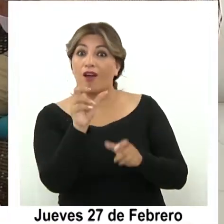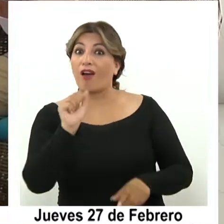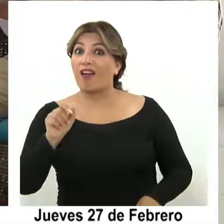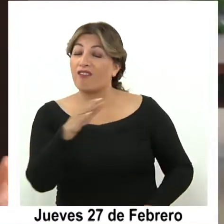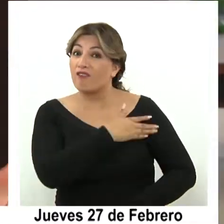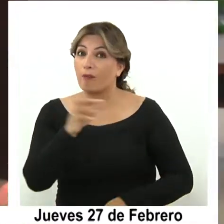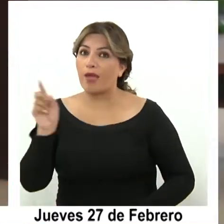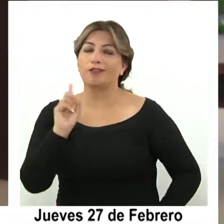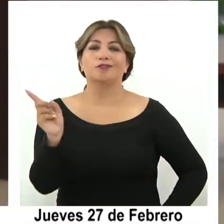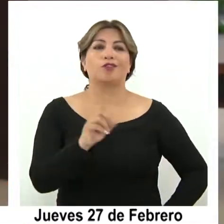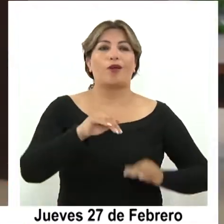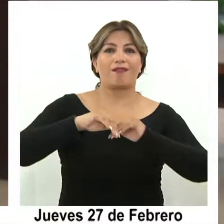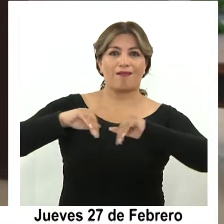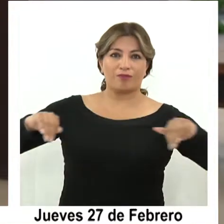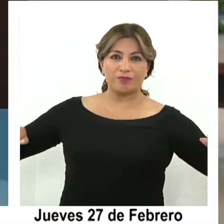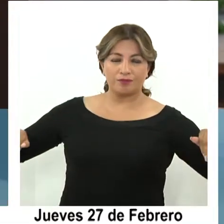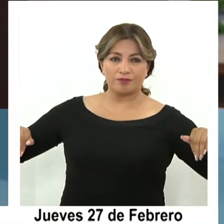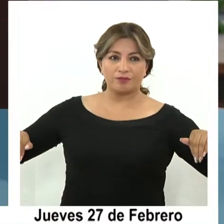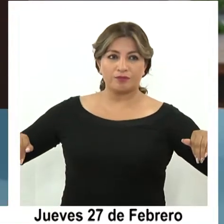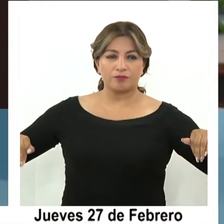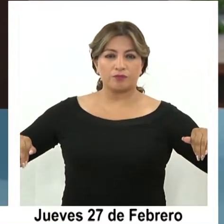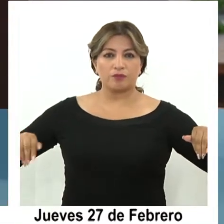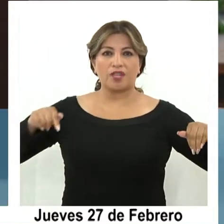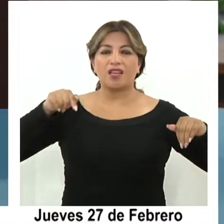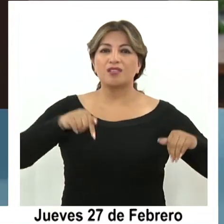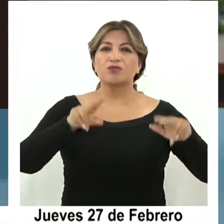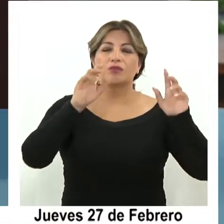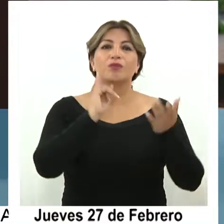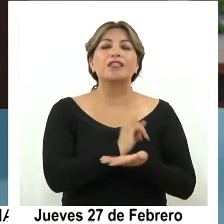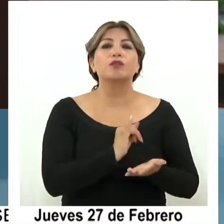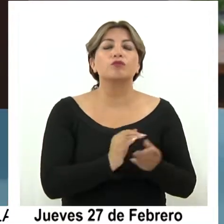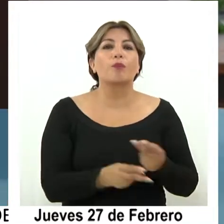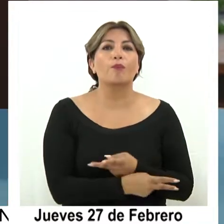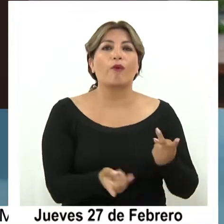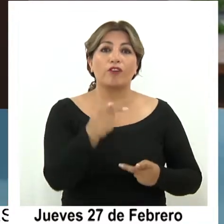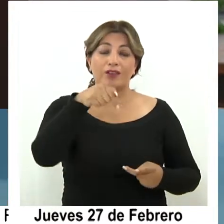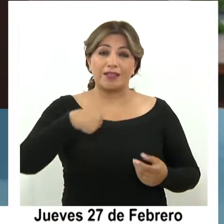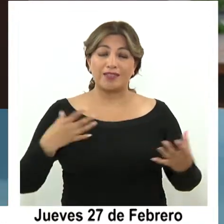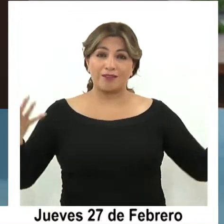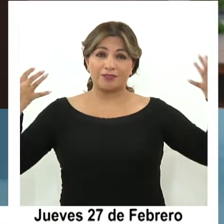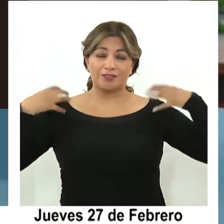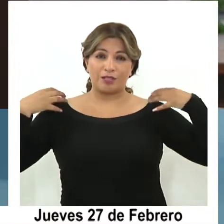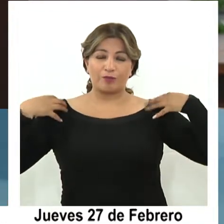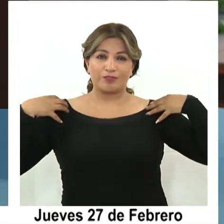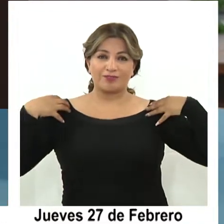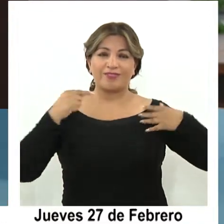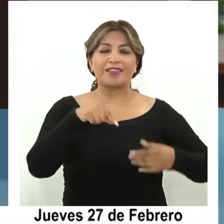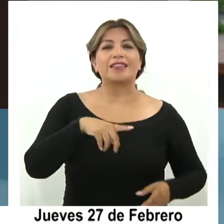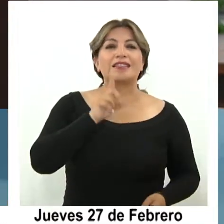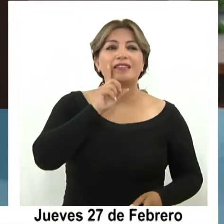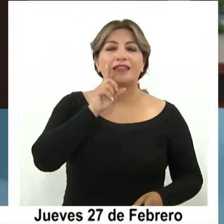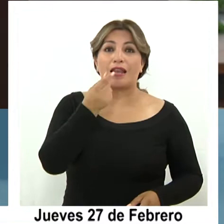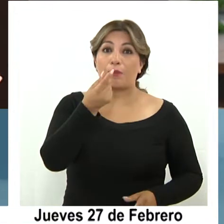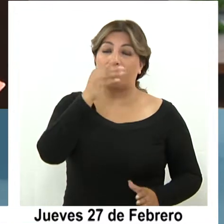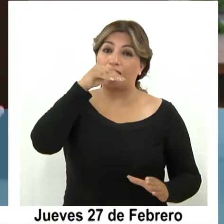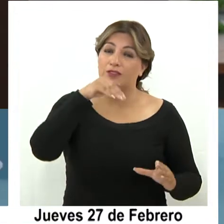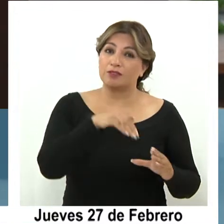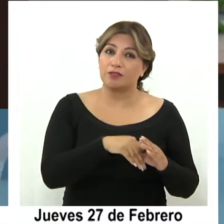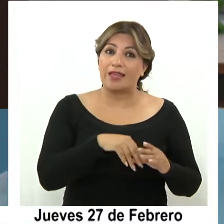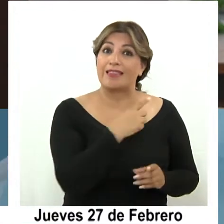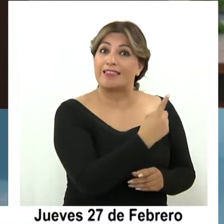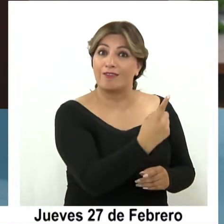AFP, van a ser administrados por un ente público que va a ser entonces el encargado de tener tanto el